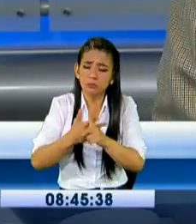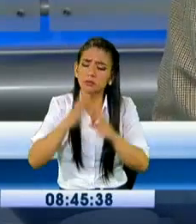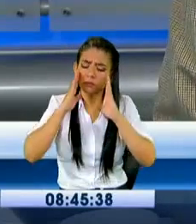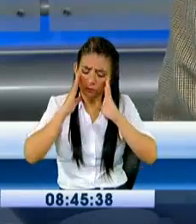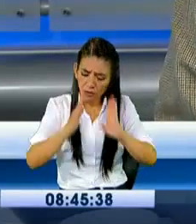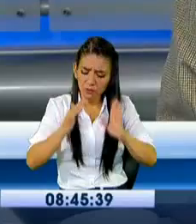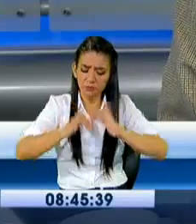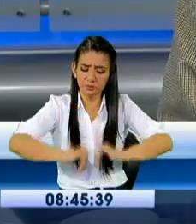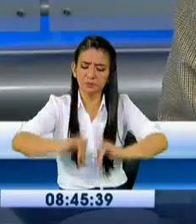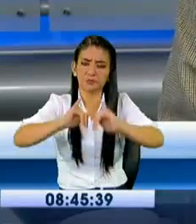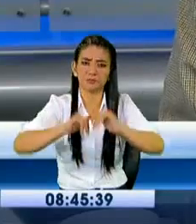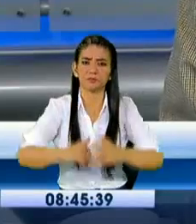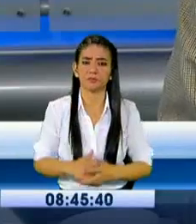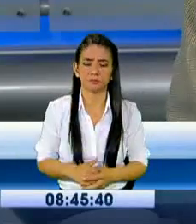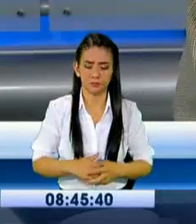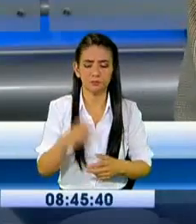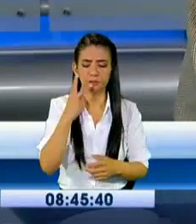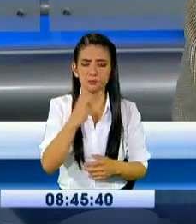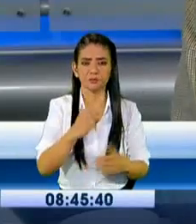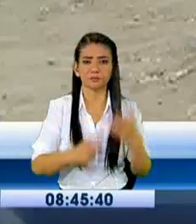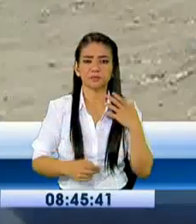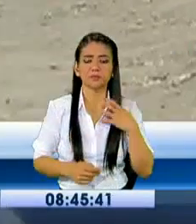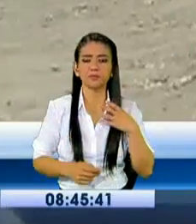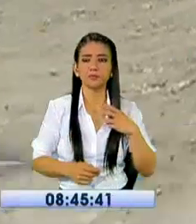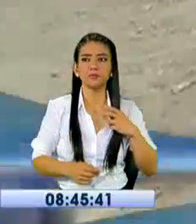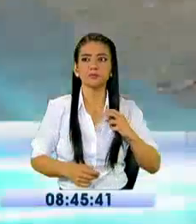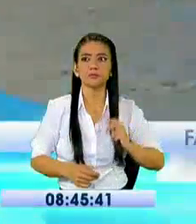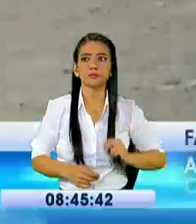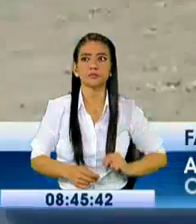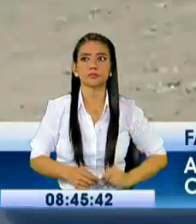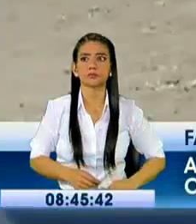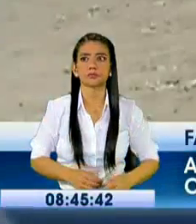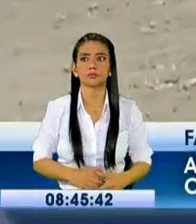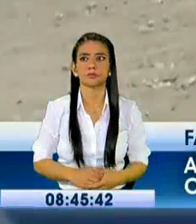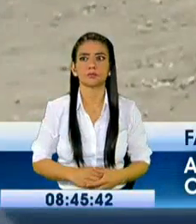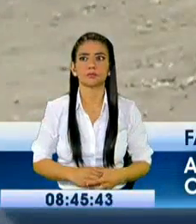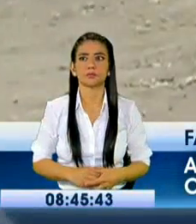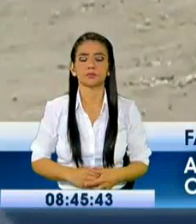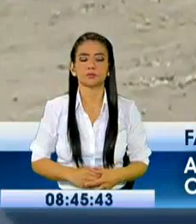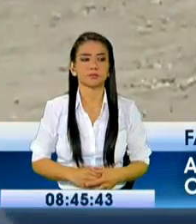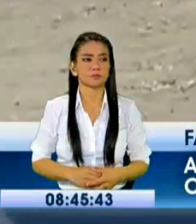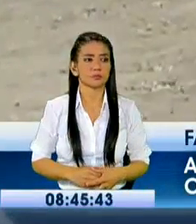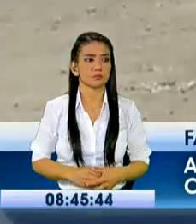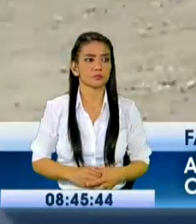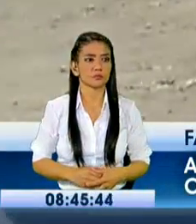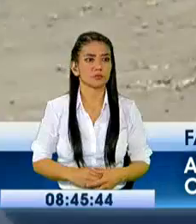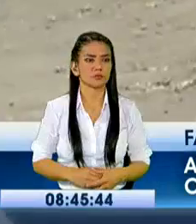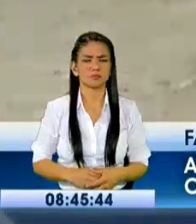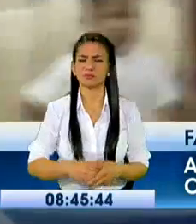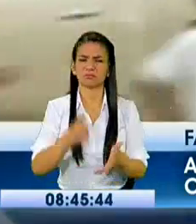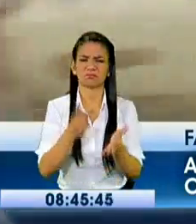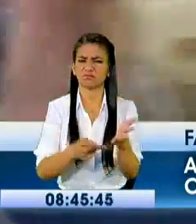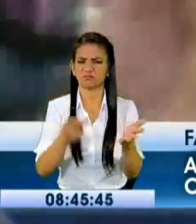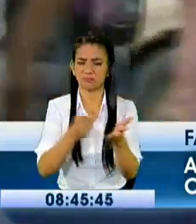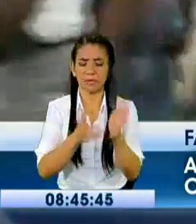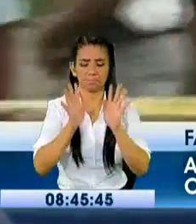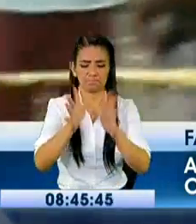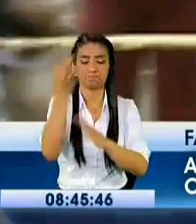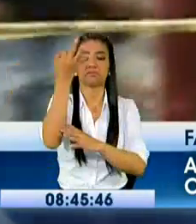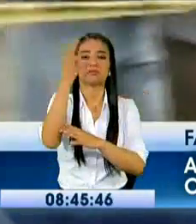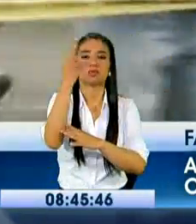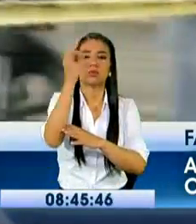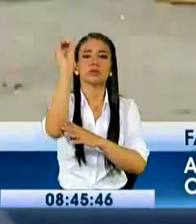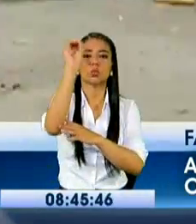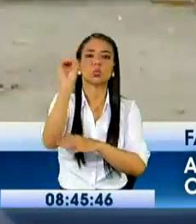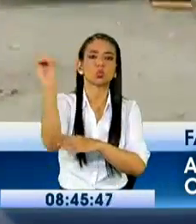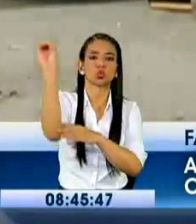3 meses de nacida. Miremos. El accidente ocurrió el pasado 19 de octubre.